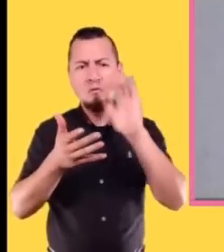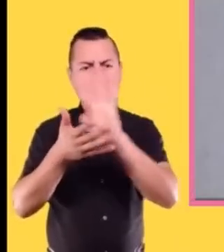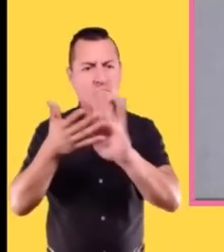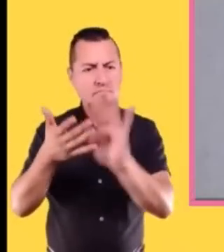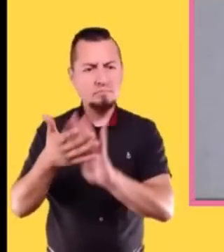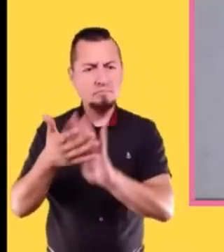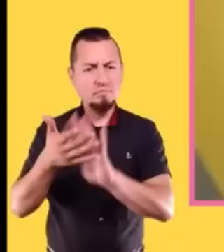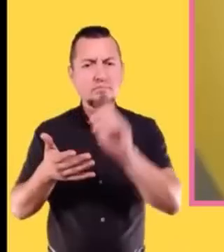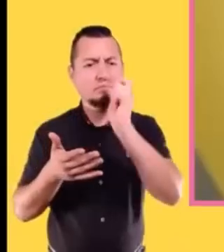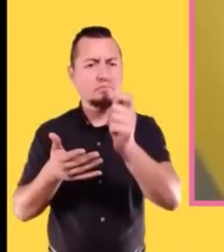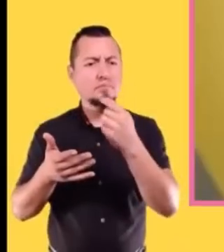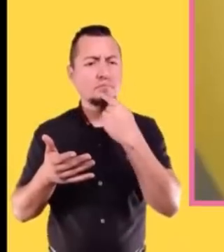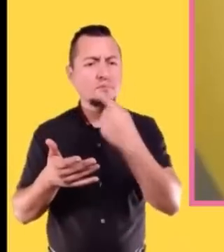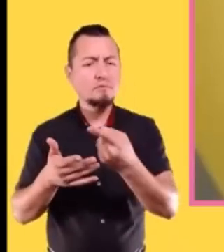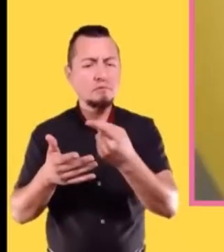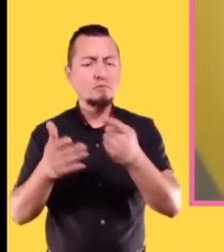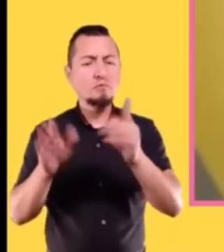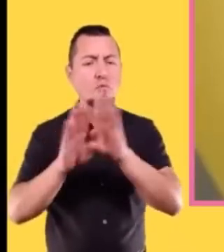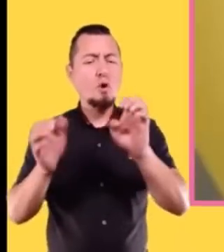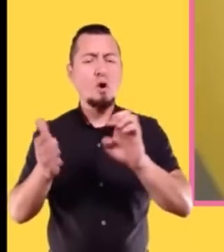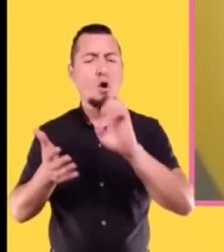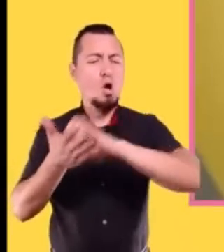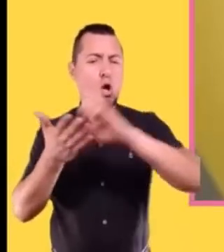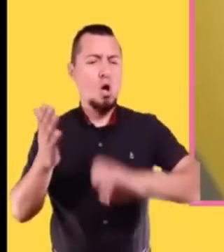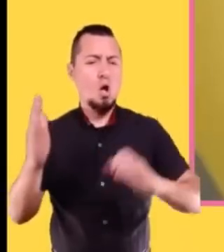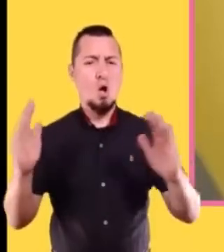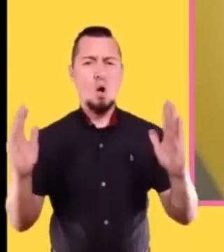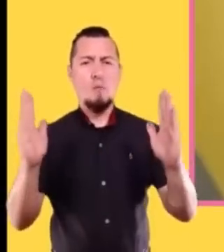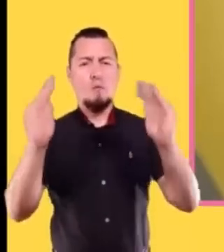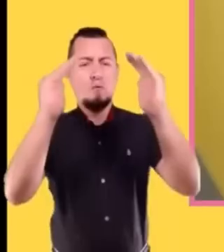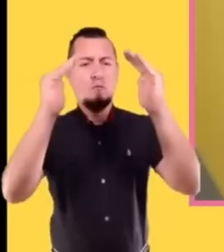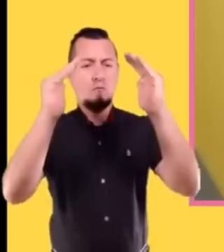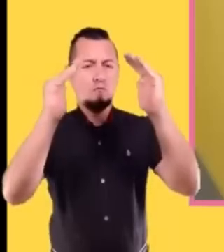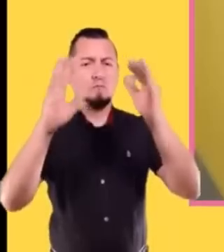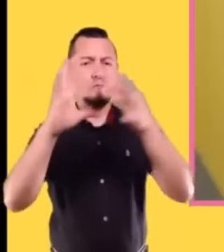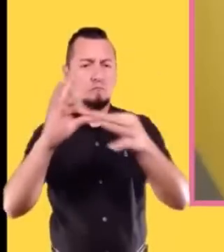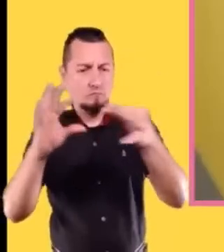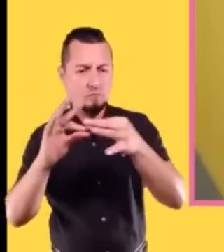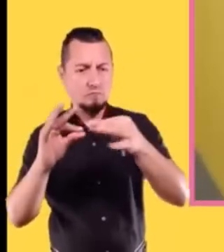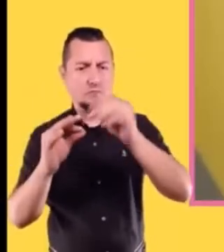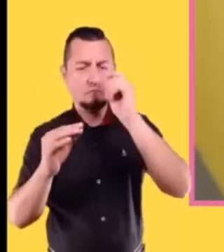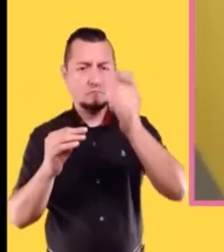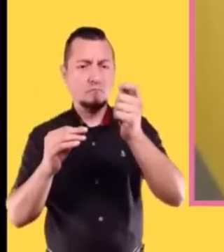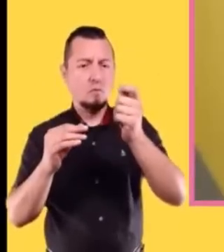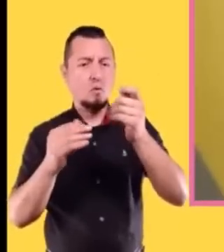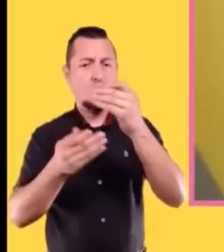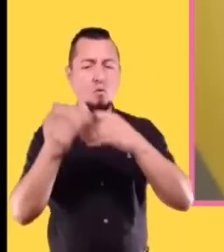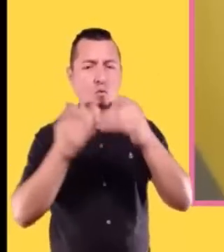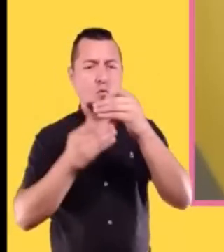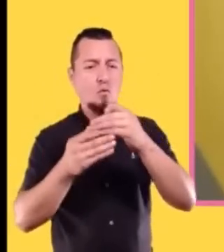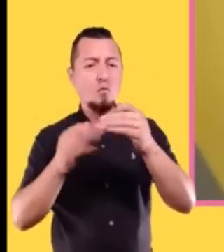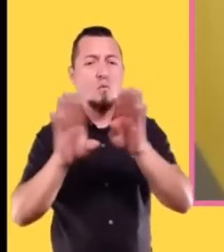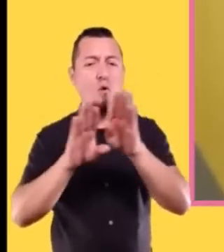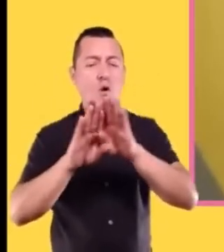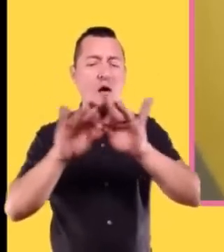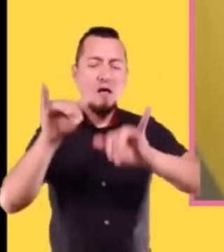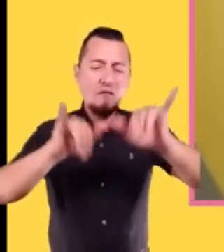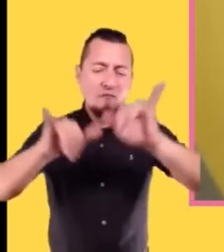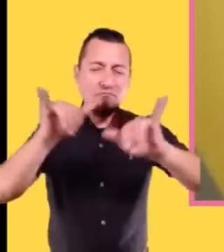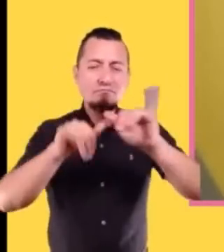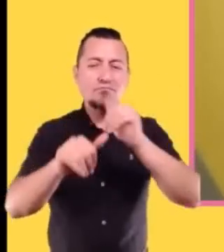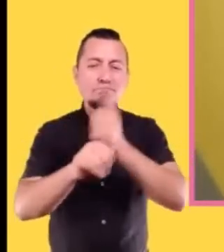generan los montes, ¿no? Mucho se le ha dado la explicación que era una herramienta para explicar científicamente cómo se generan los montes y